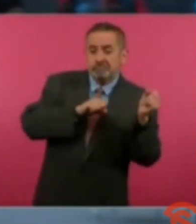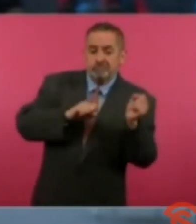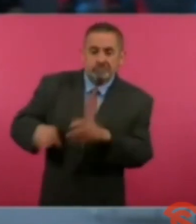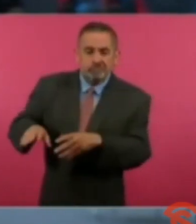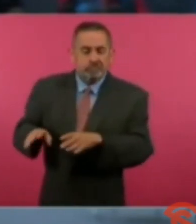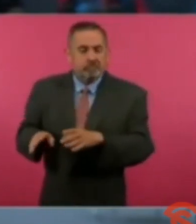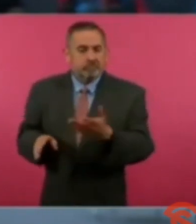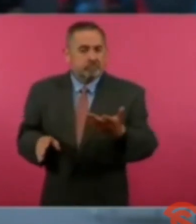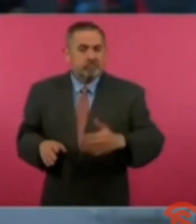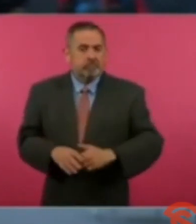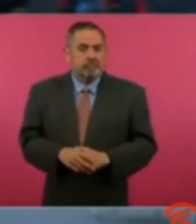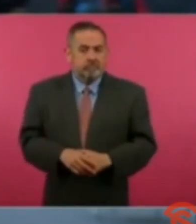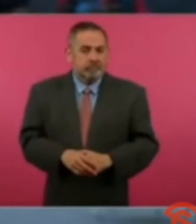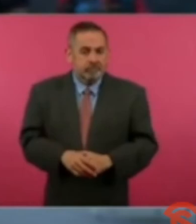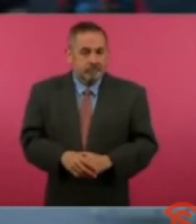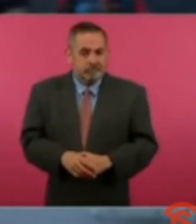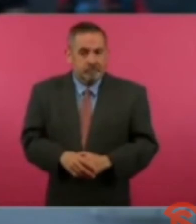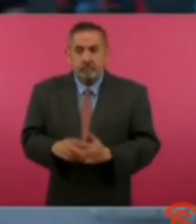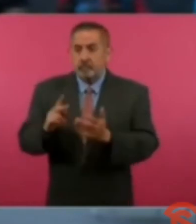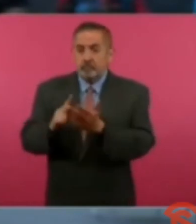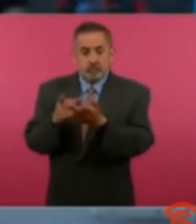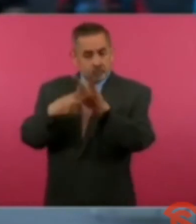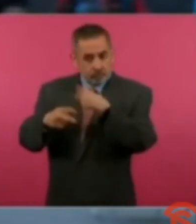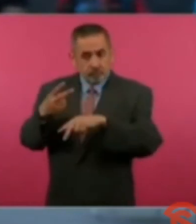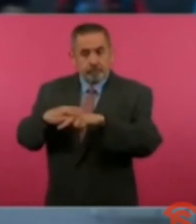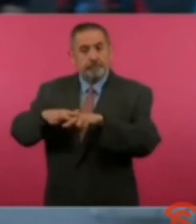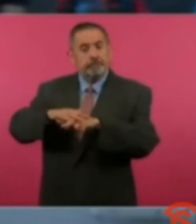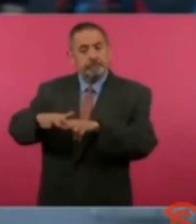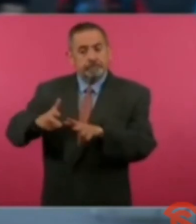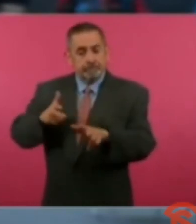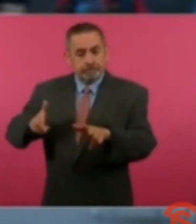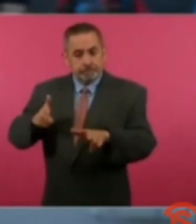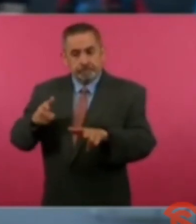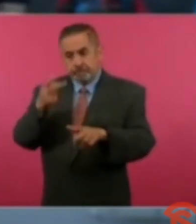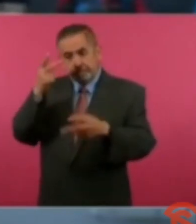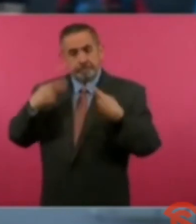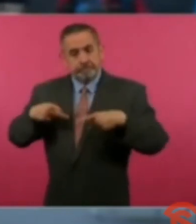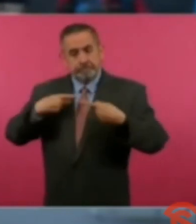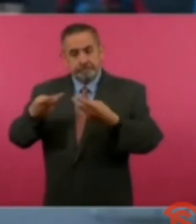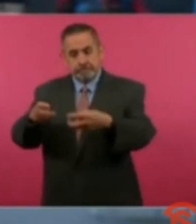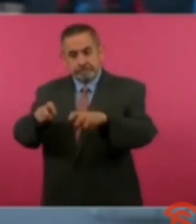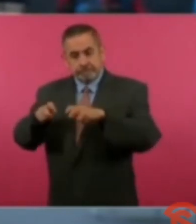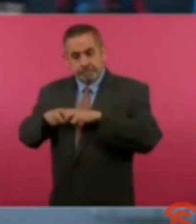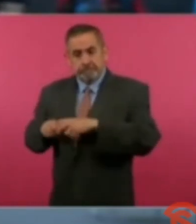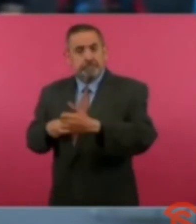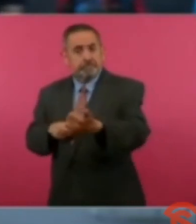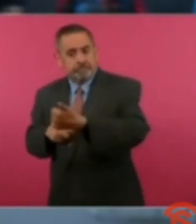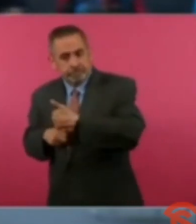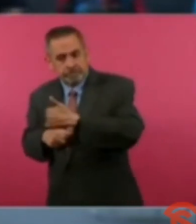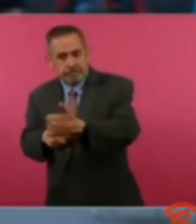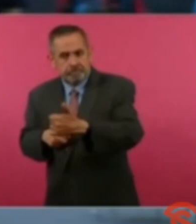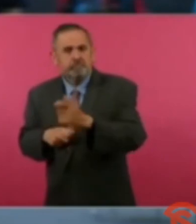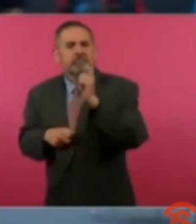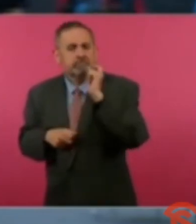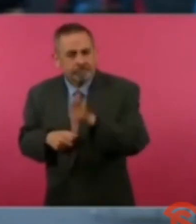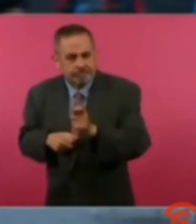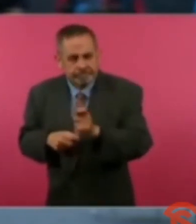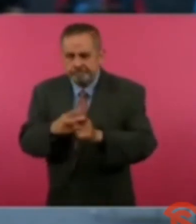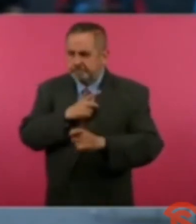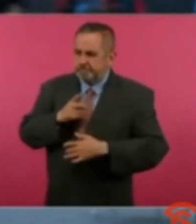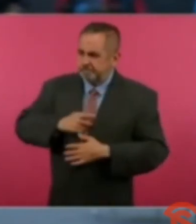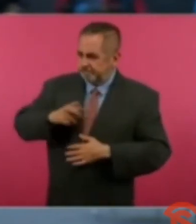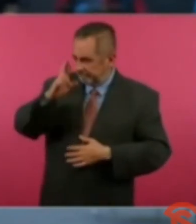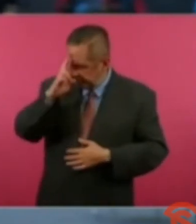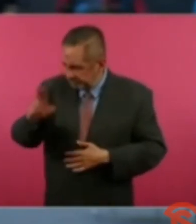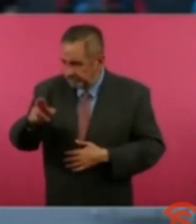ferrocarriles? Regresar el ferrocarril de pasajeros sería una forma de dignificar, de ver